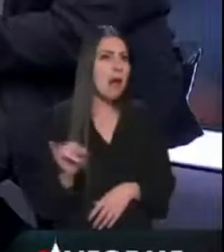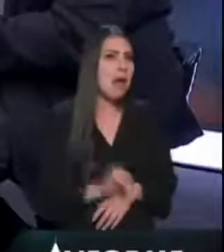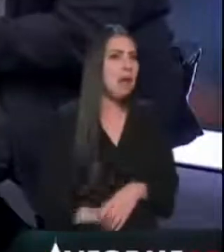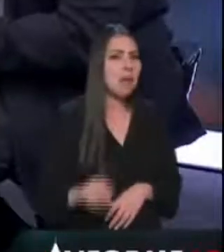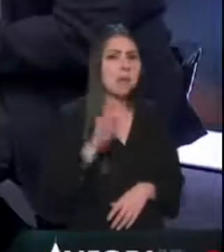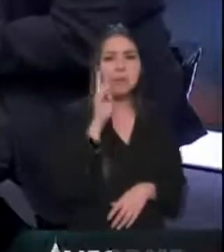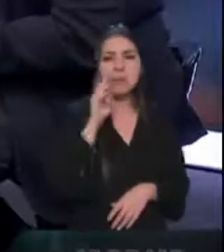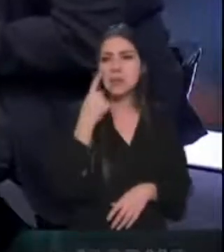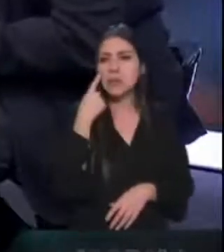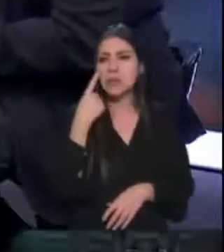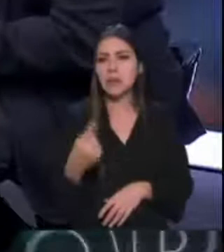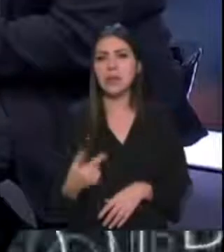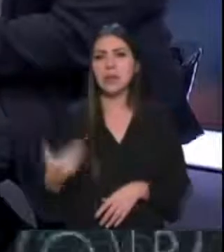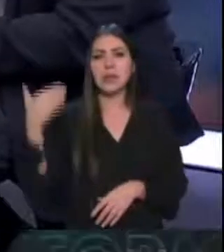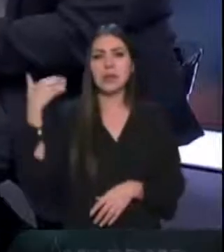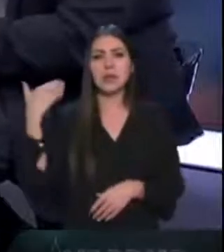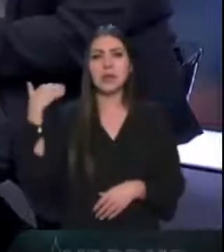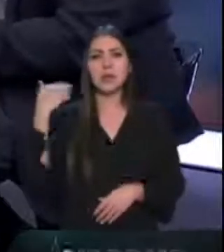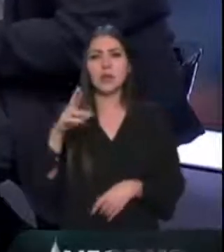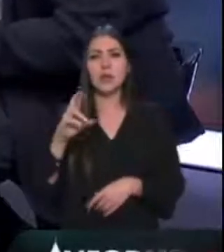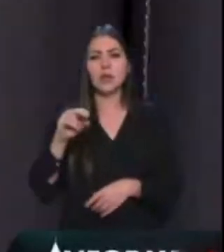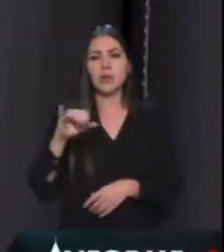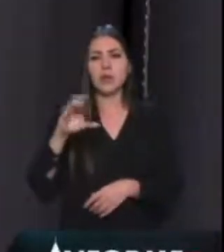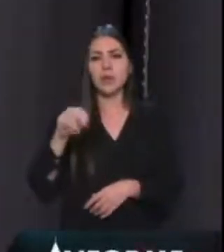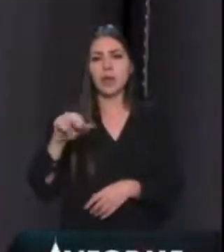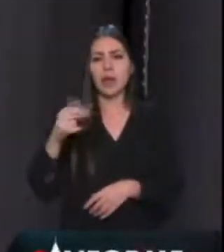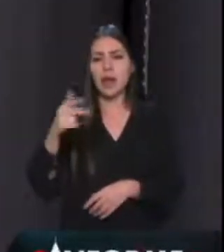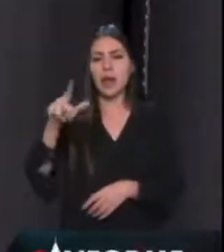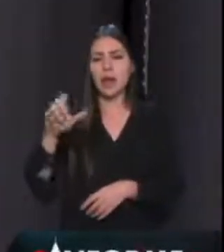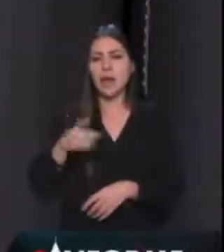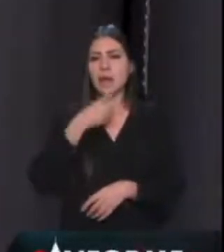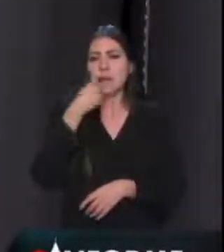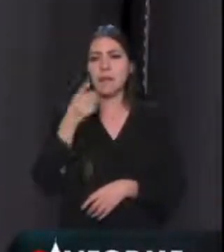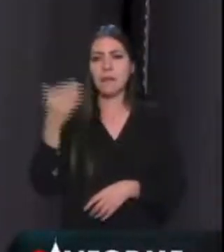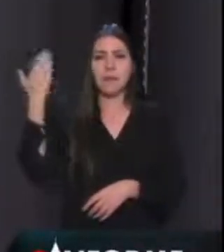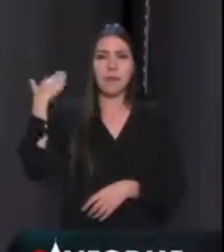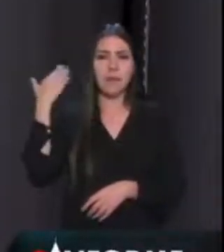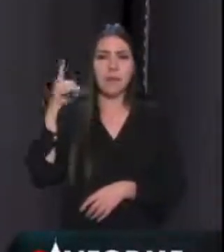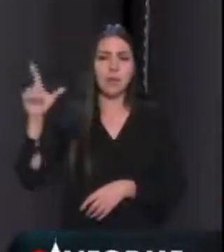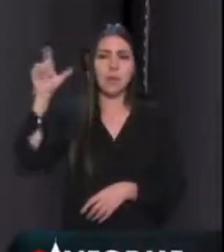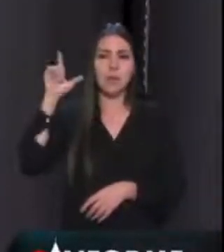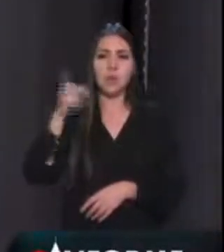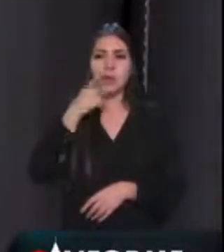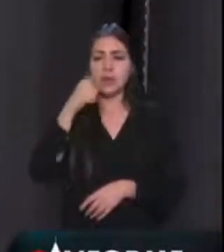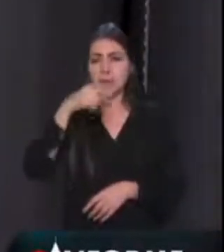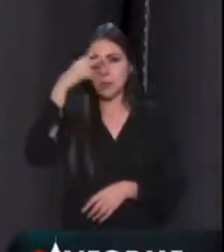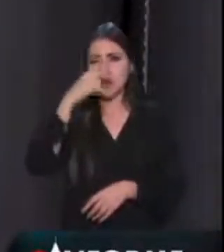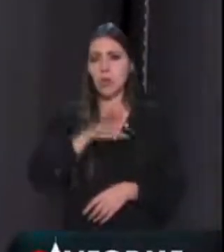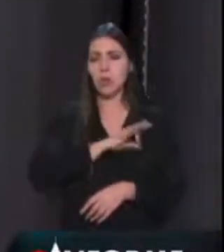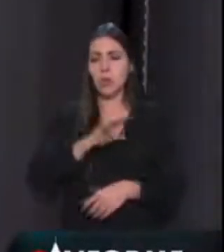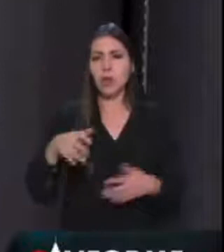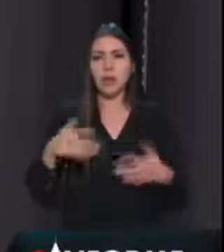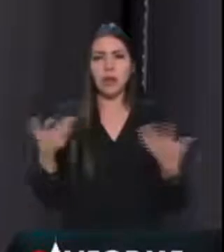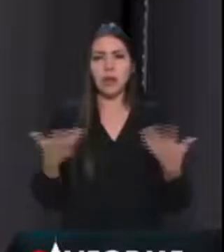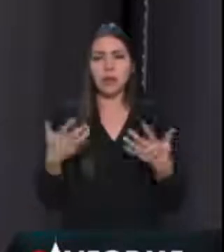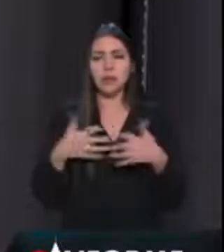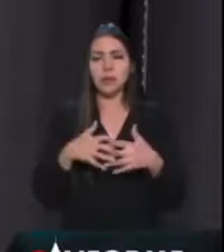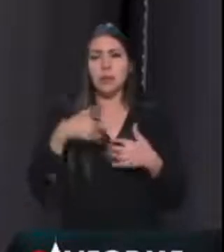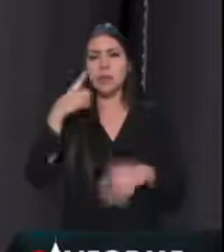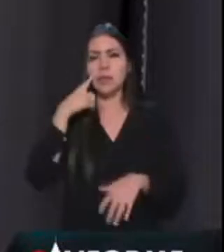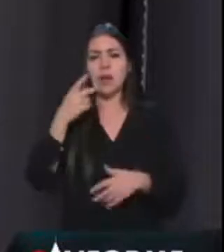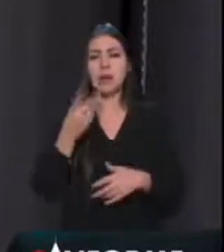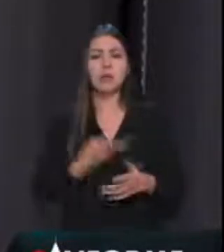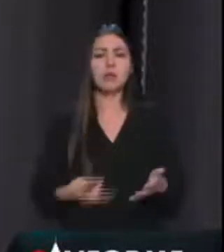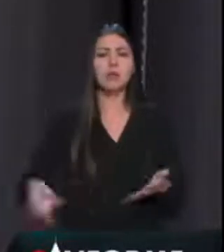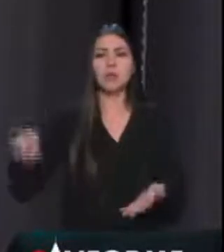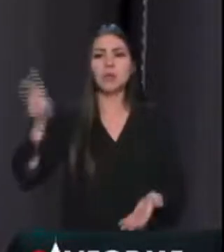Rocío Nale este lunes señaló, México tiene toda la capacidad para aumentar al doble la generación de energía hidráulica, pasar de un 10 a